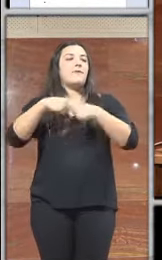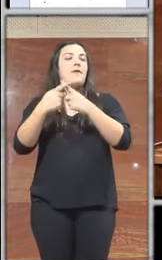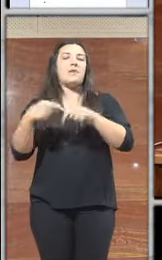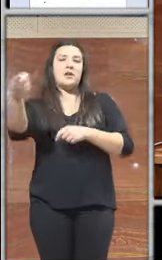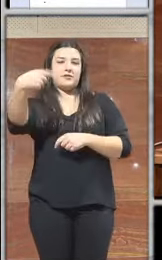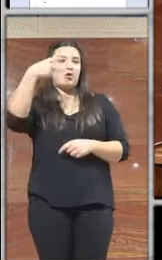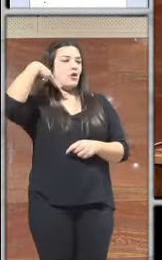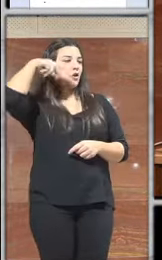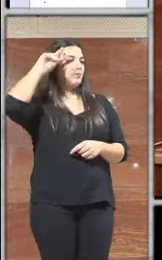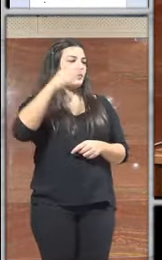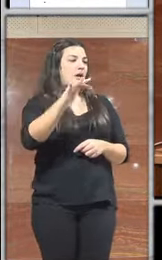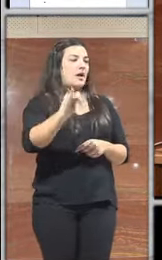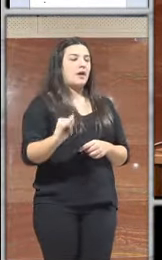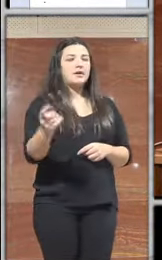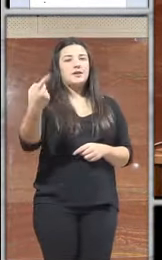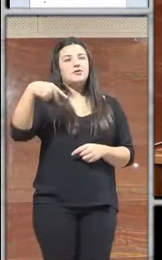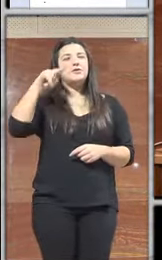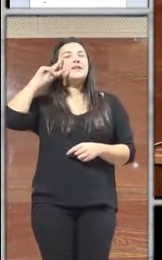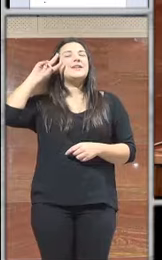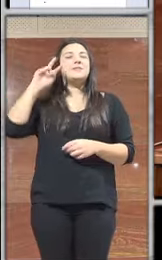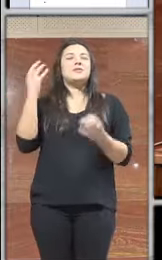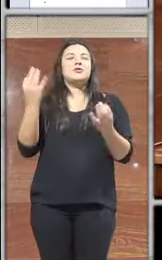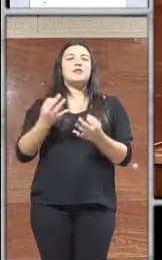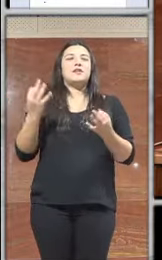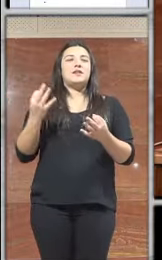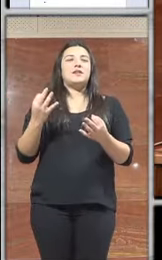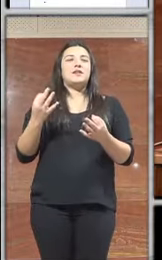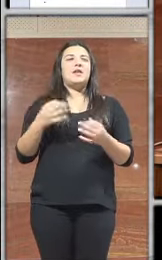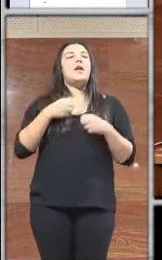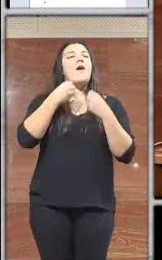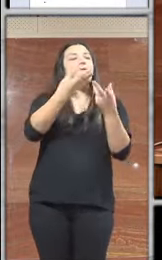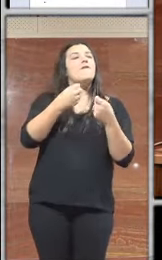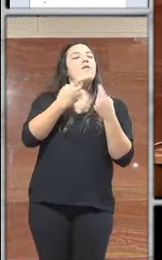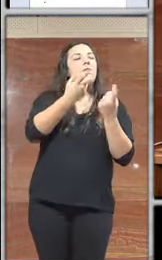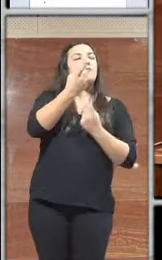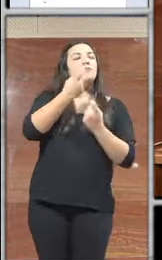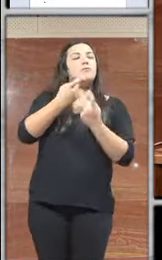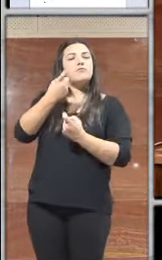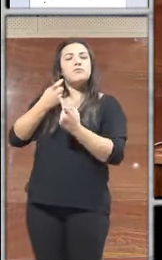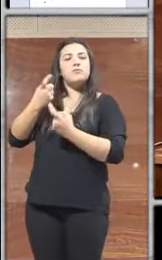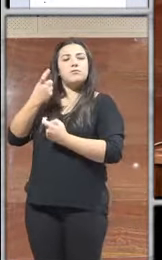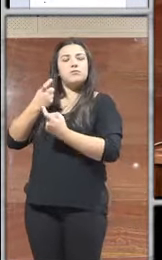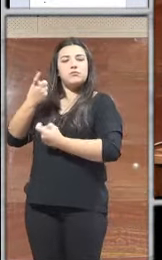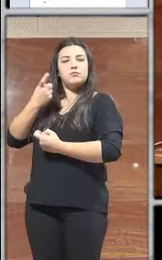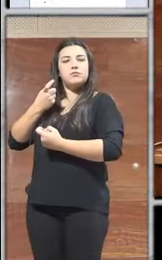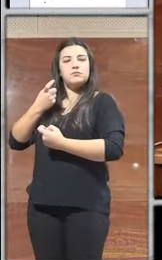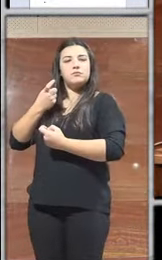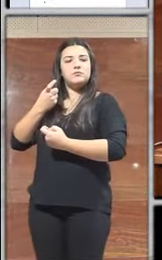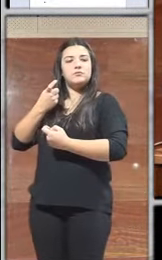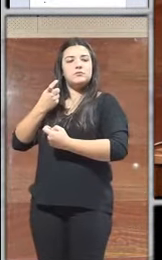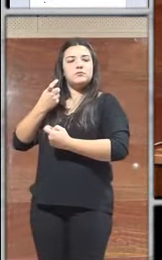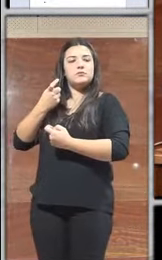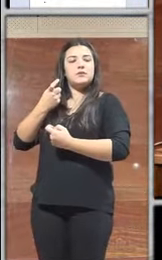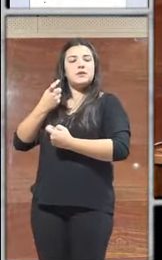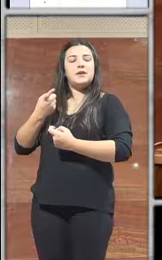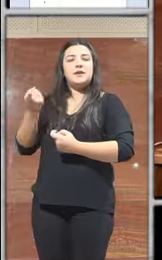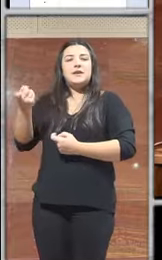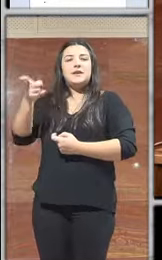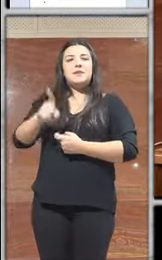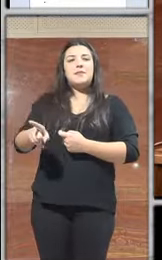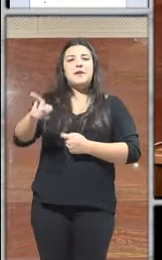tienen unos expertos en extraer información y en sacar bueno en generar participación entre las